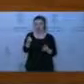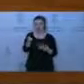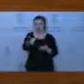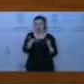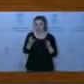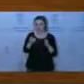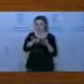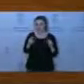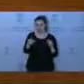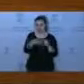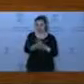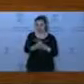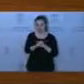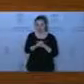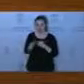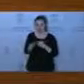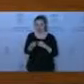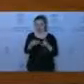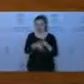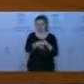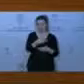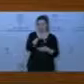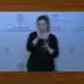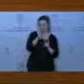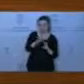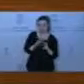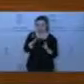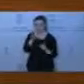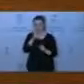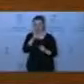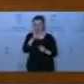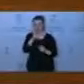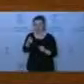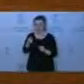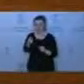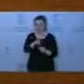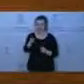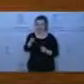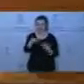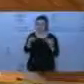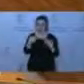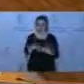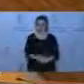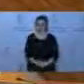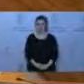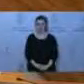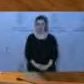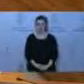Asturias se unifican ambas cuestiones, se gestiona de pena y se miente reiteradamente. Muchas gracias.